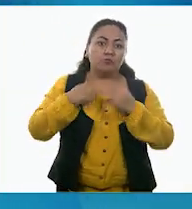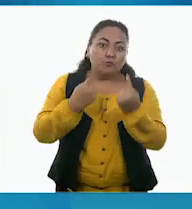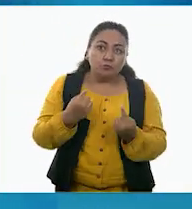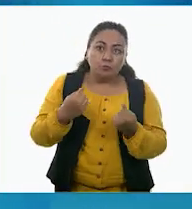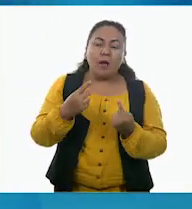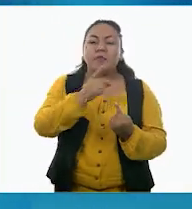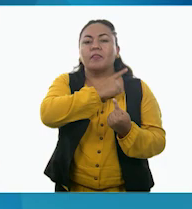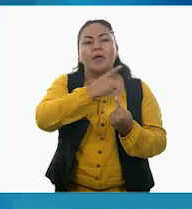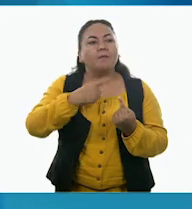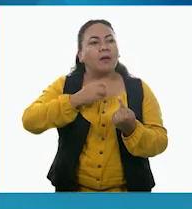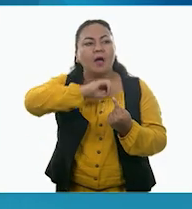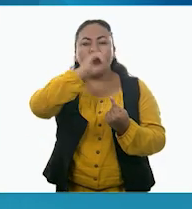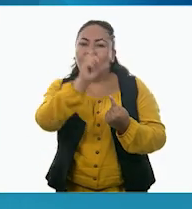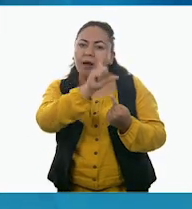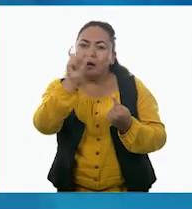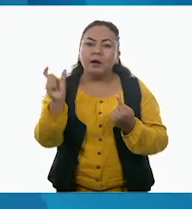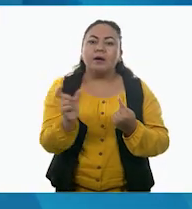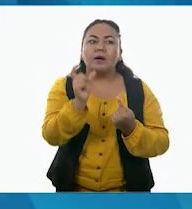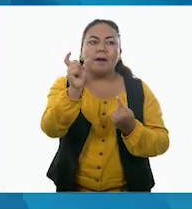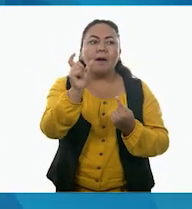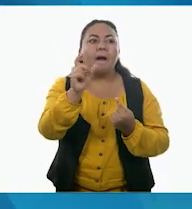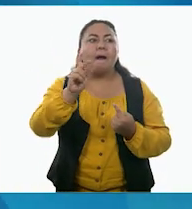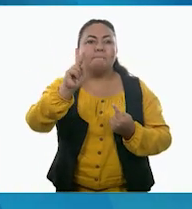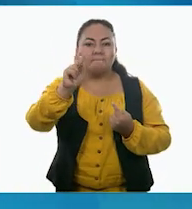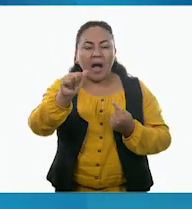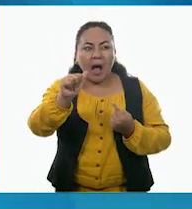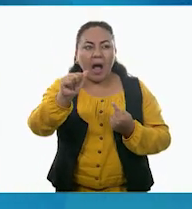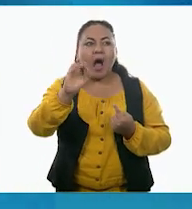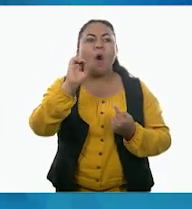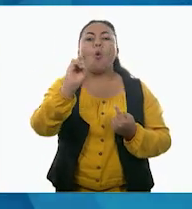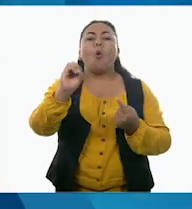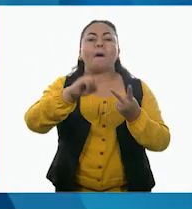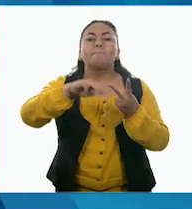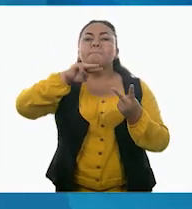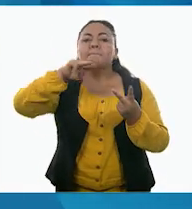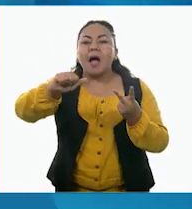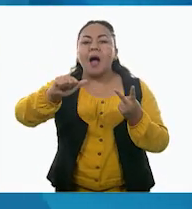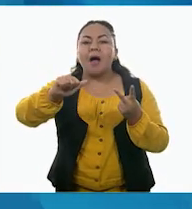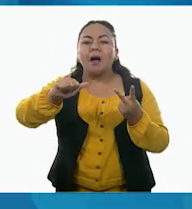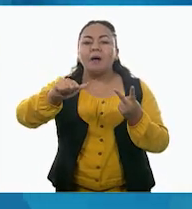ir acompañado de la palabra pa o ma. Ajá.